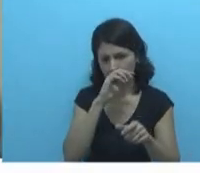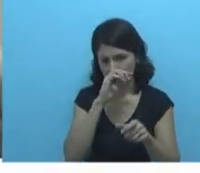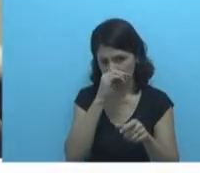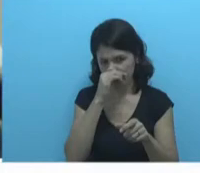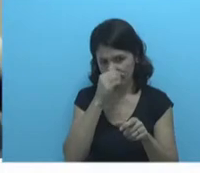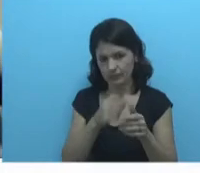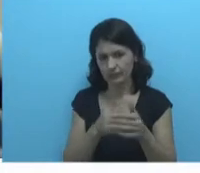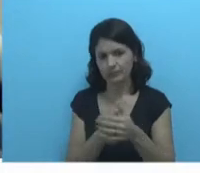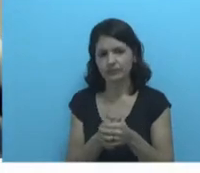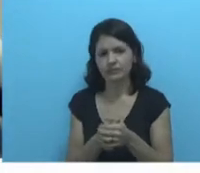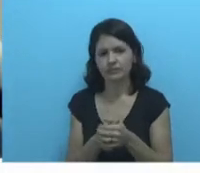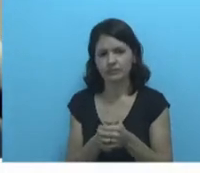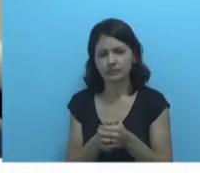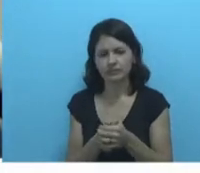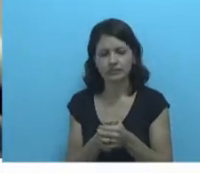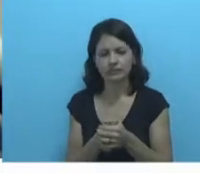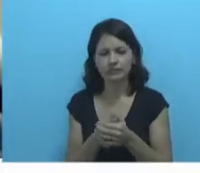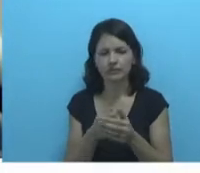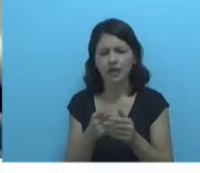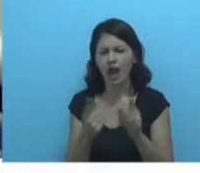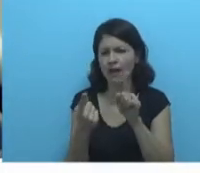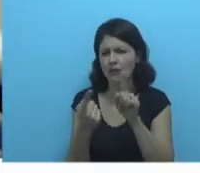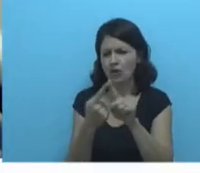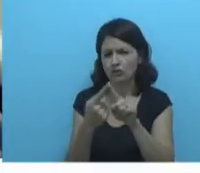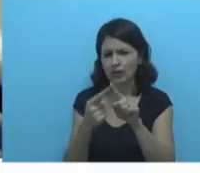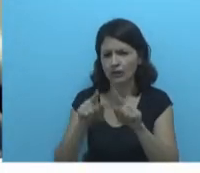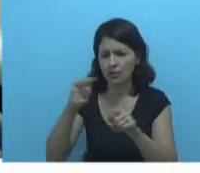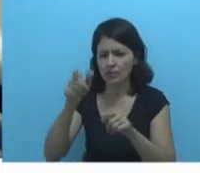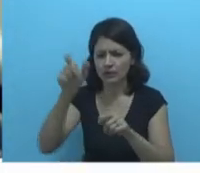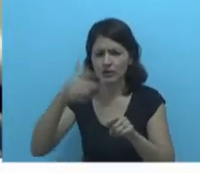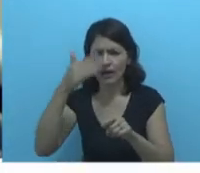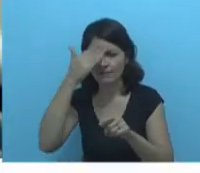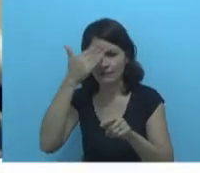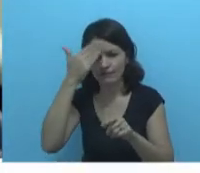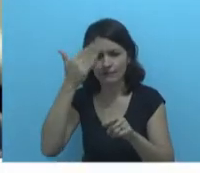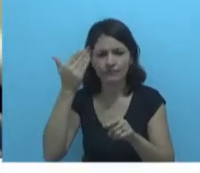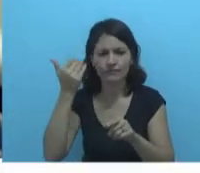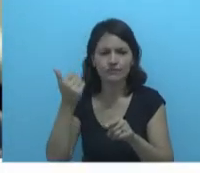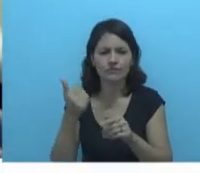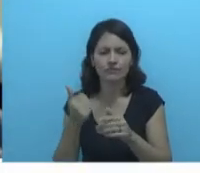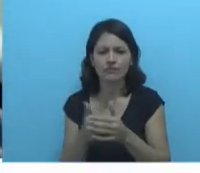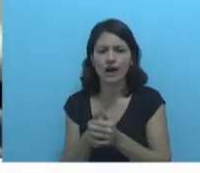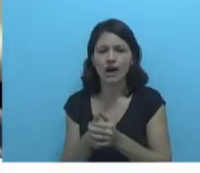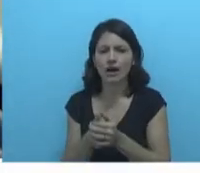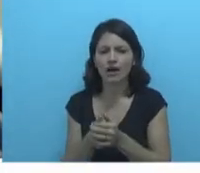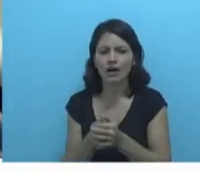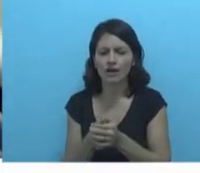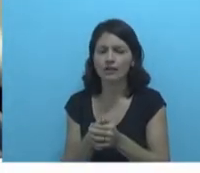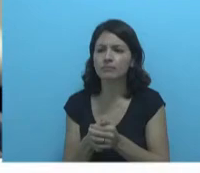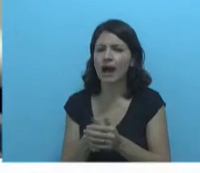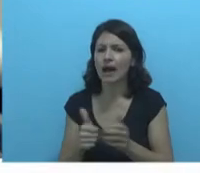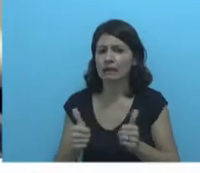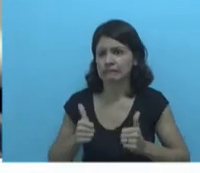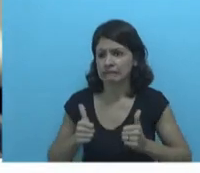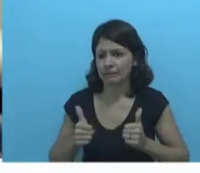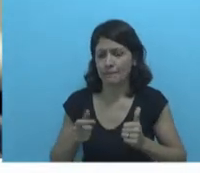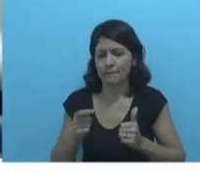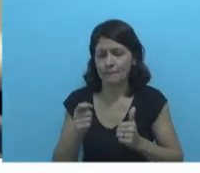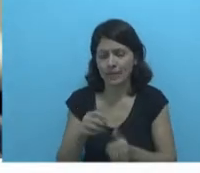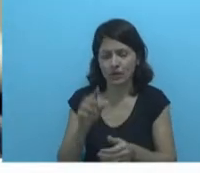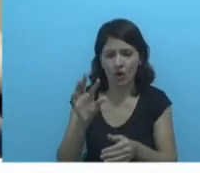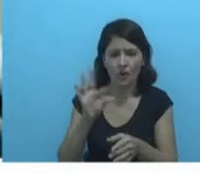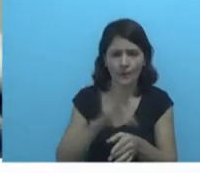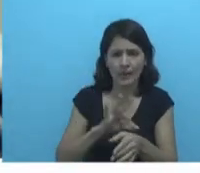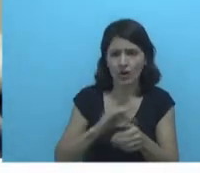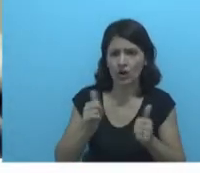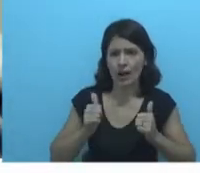contacto o a un contagio no puede cumplir como corresponde a los protocolos, porque no hay quien lo cubra, porque no cubre el ministerio esas licencias, por lo cual